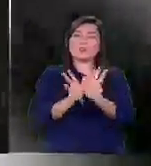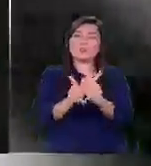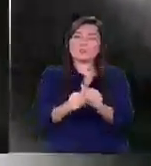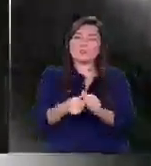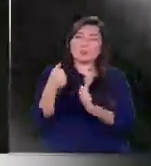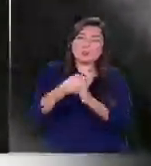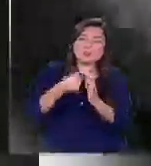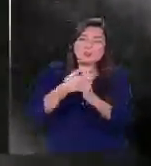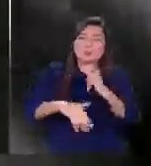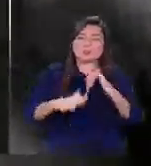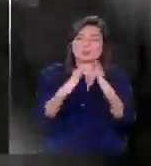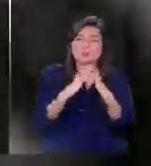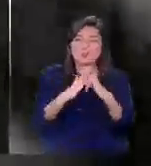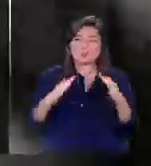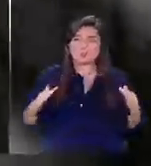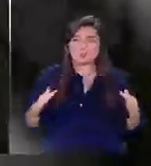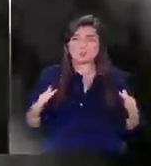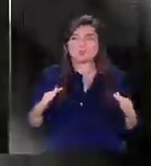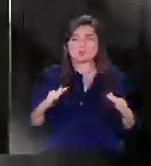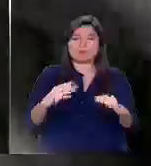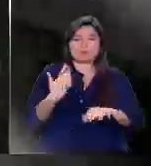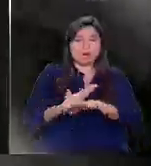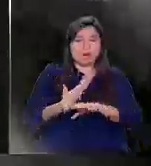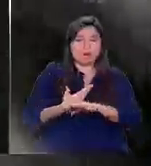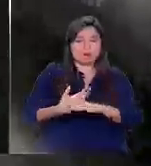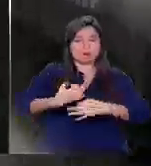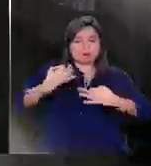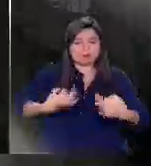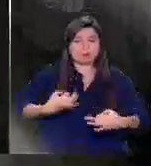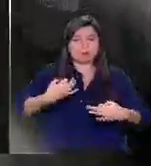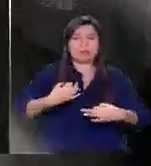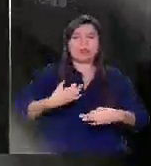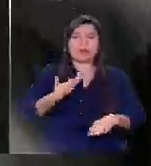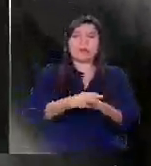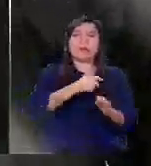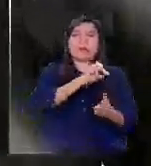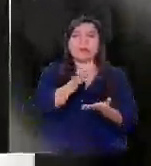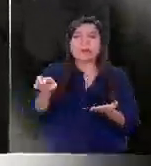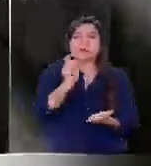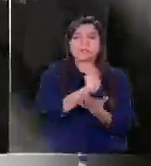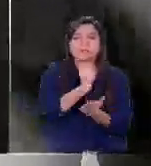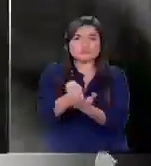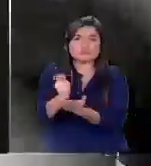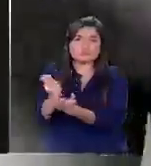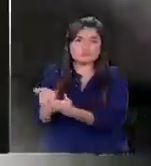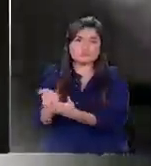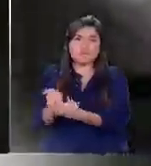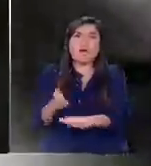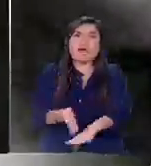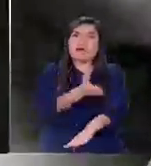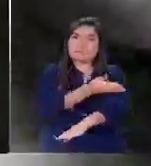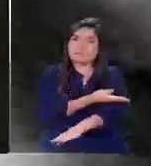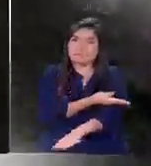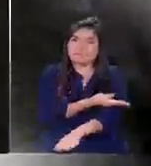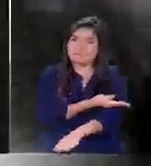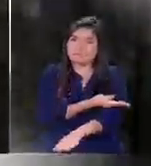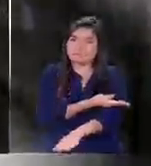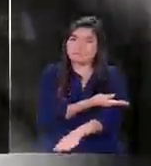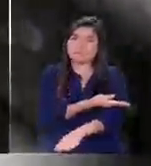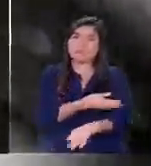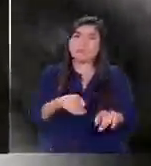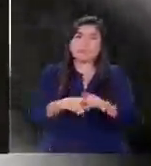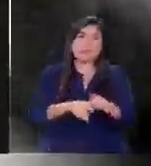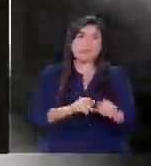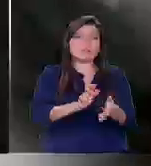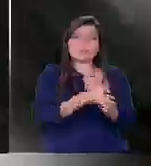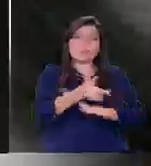la obtuvieron de manera regular, o sea, ellos pagaban cuotas Corby previo, como toda la